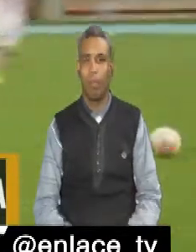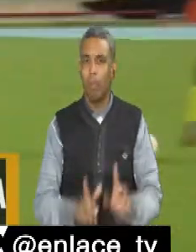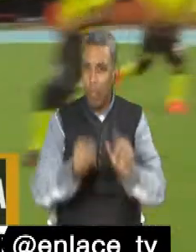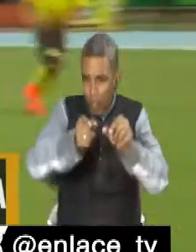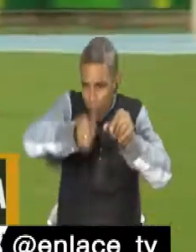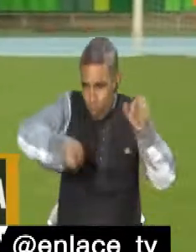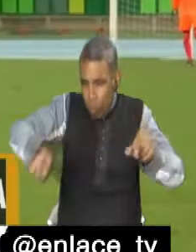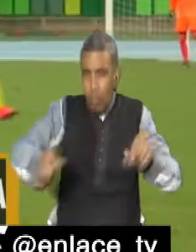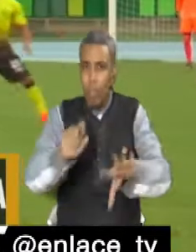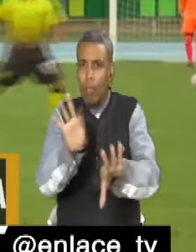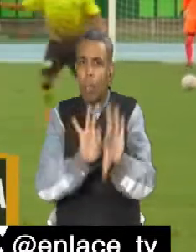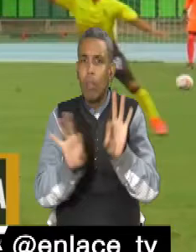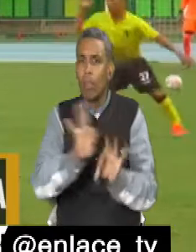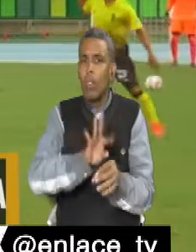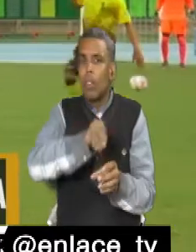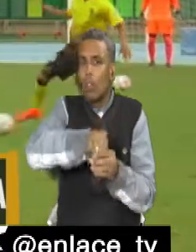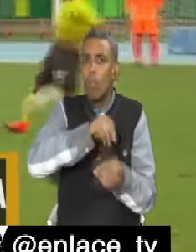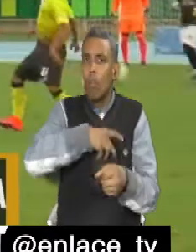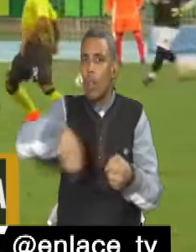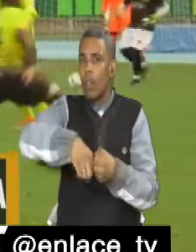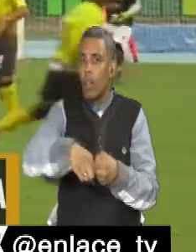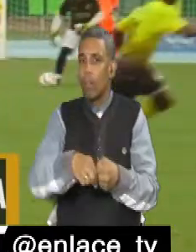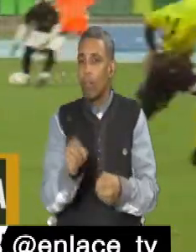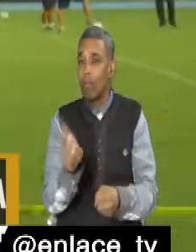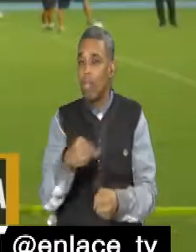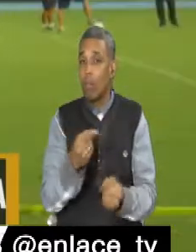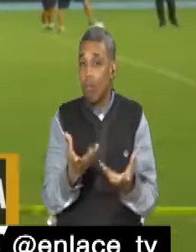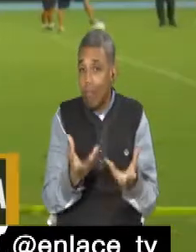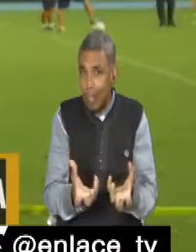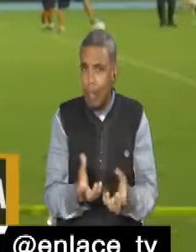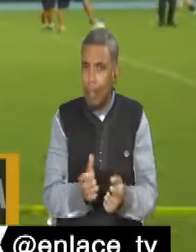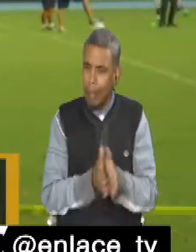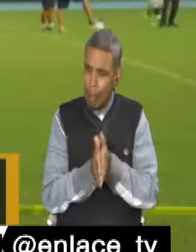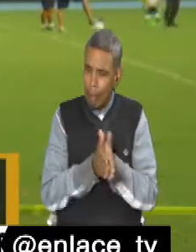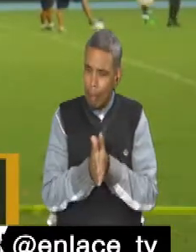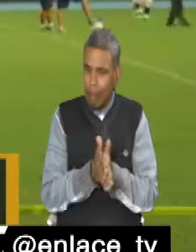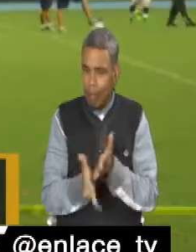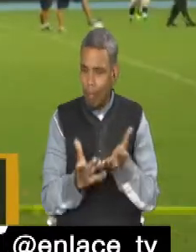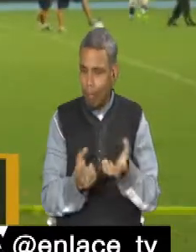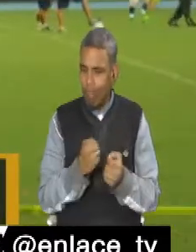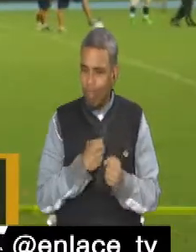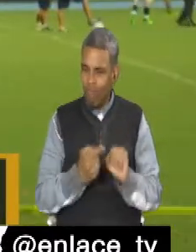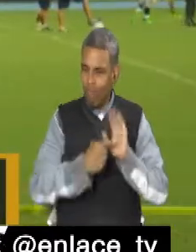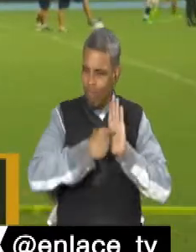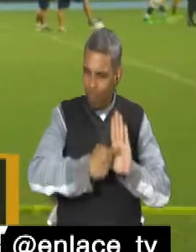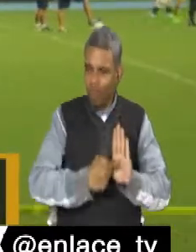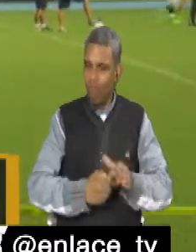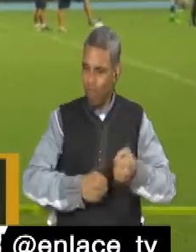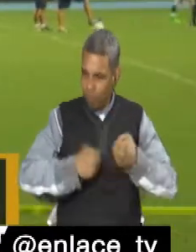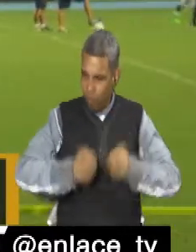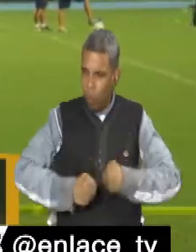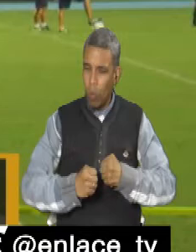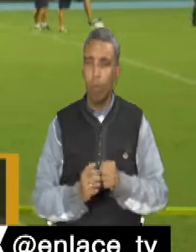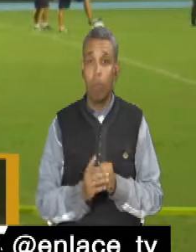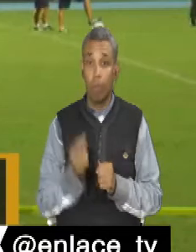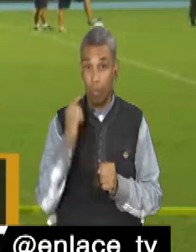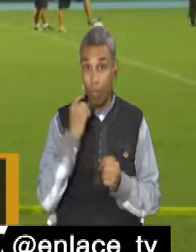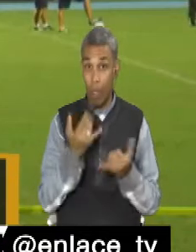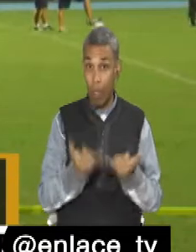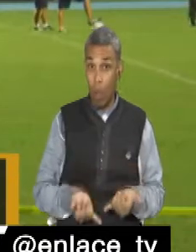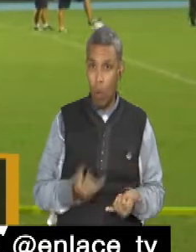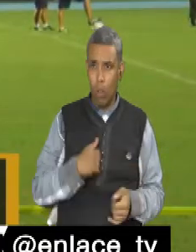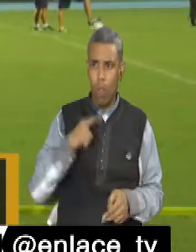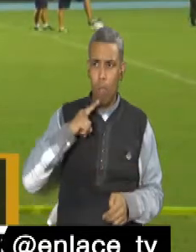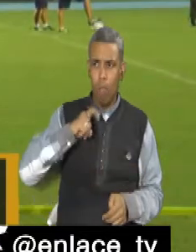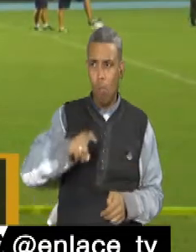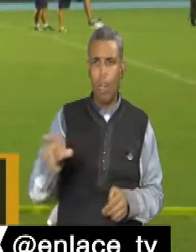en ese semestre esperan entregar lo mejor de sí en cada encuentro. Se viene un gran partido, creo que nuestro rival eterno.